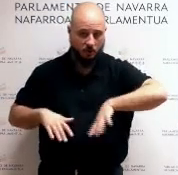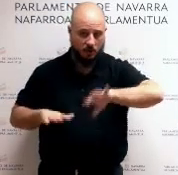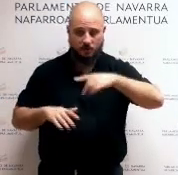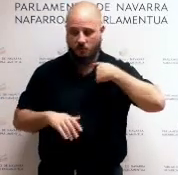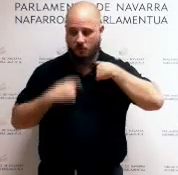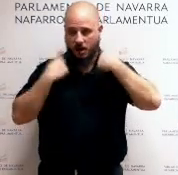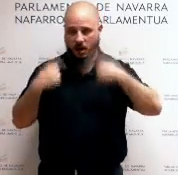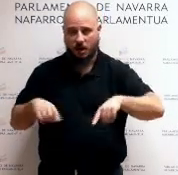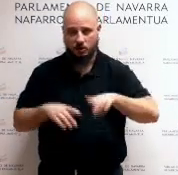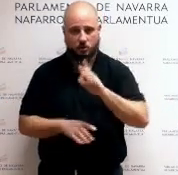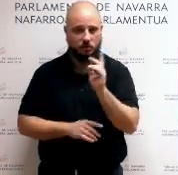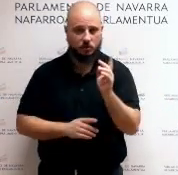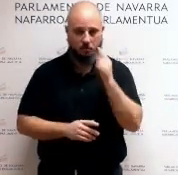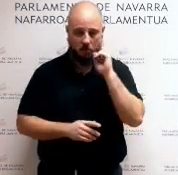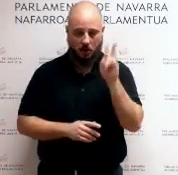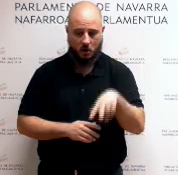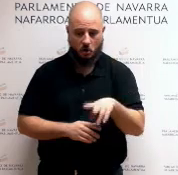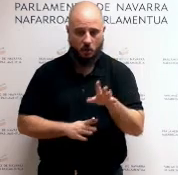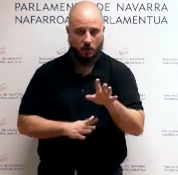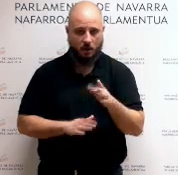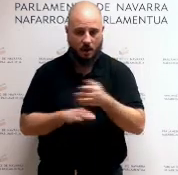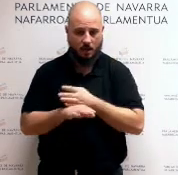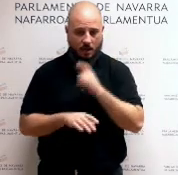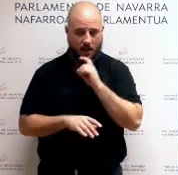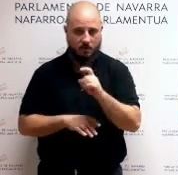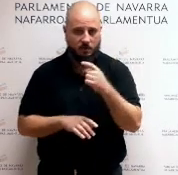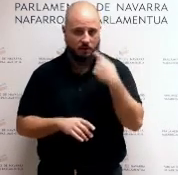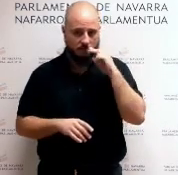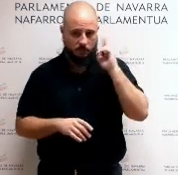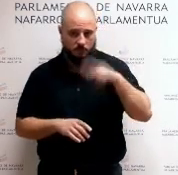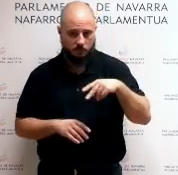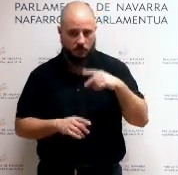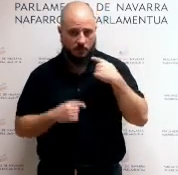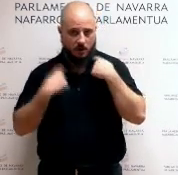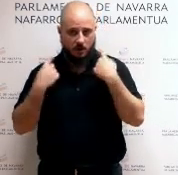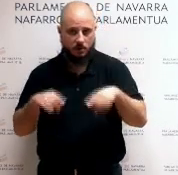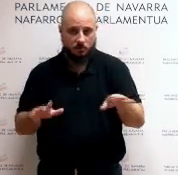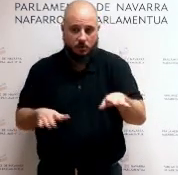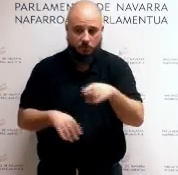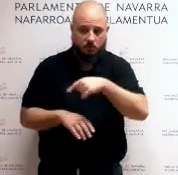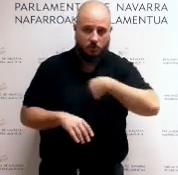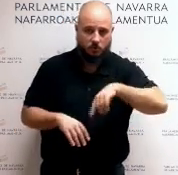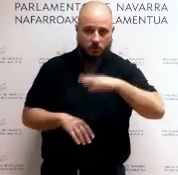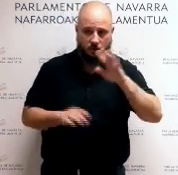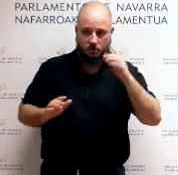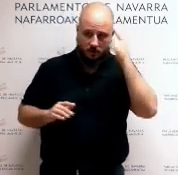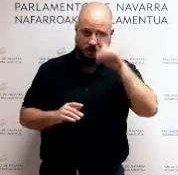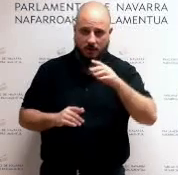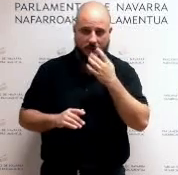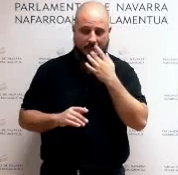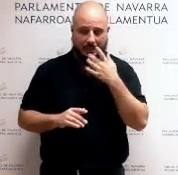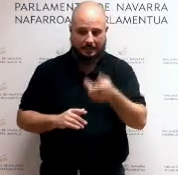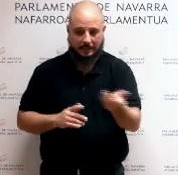manera anticipada, pero me temo que los demás sabemos qué verbo se conjuga cuando alguien reconoce que es incapaz